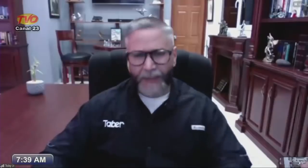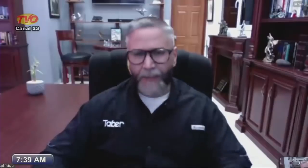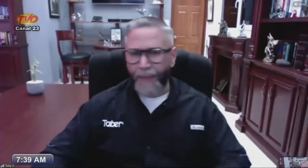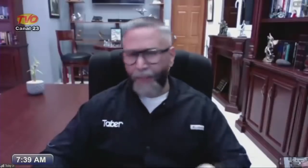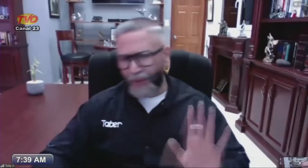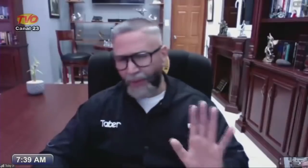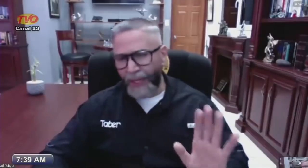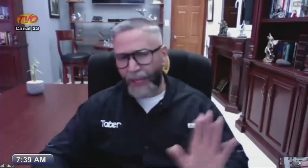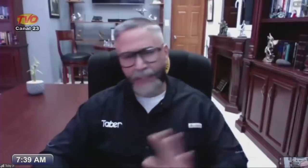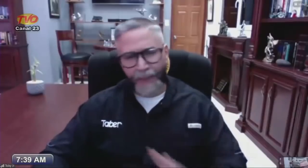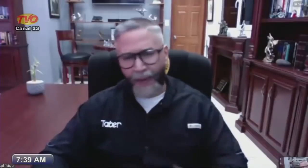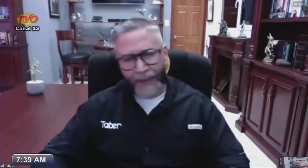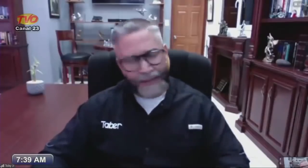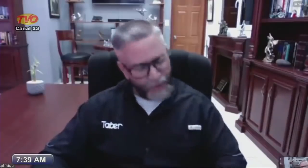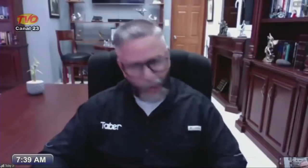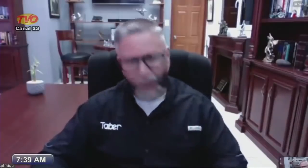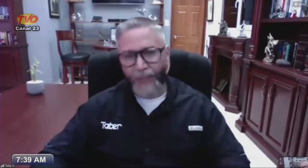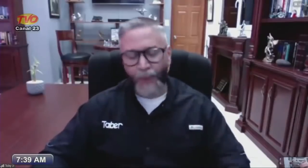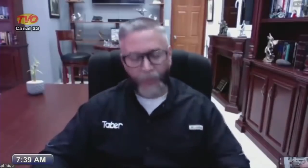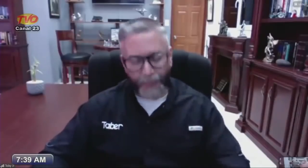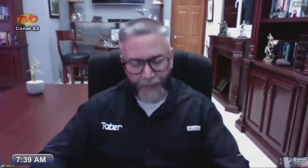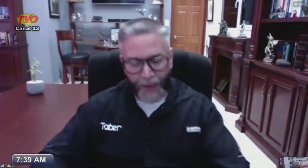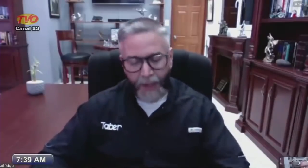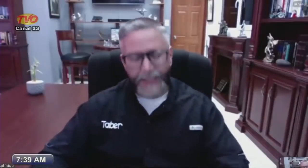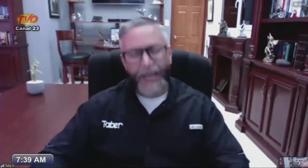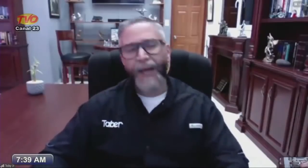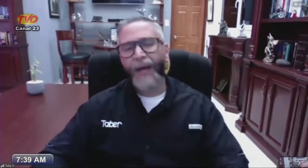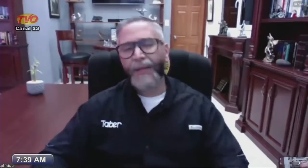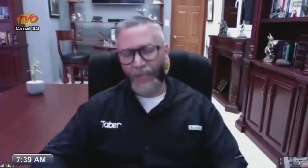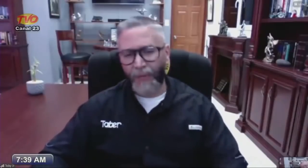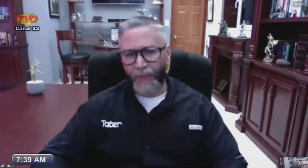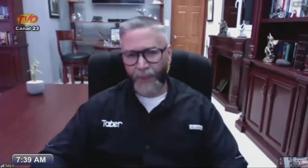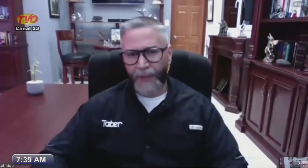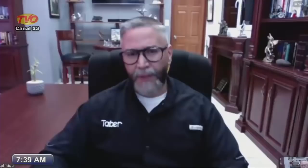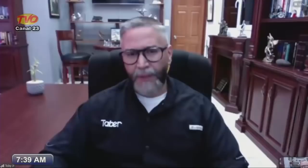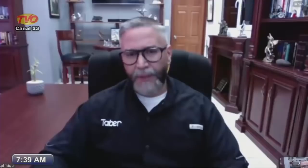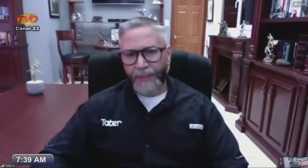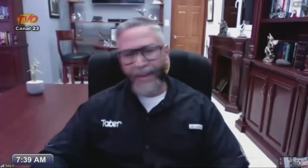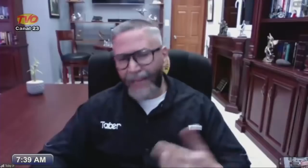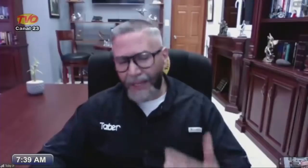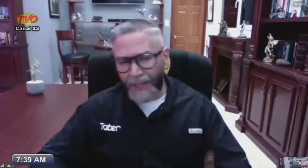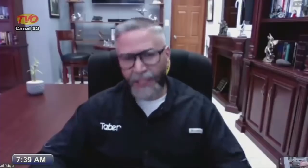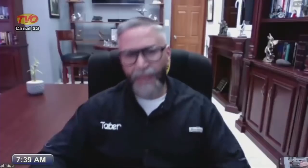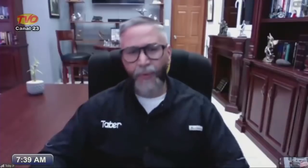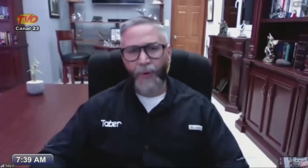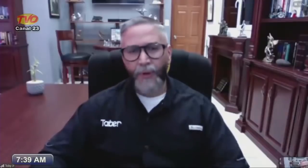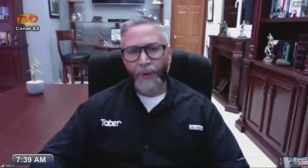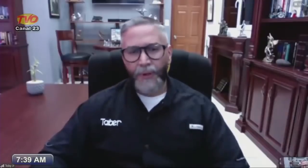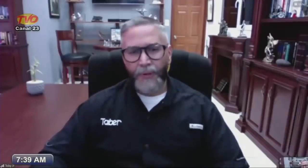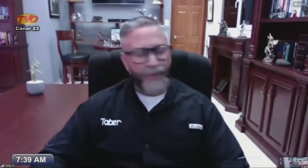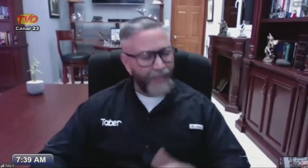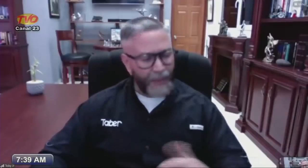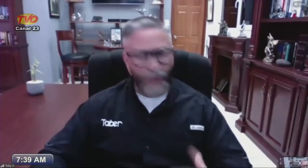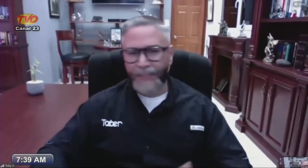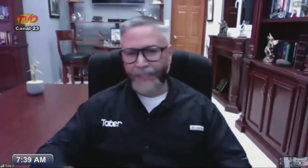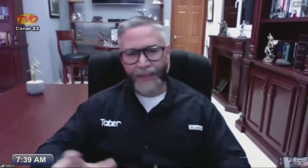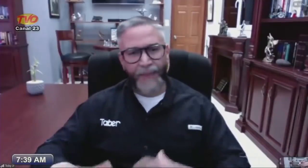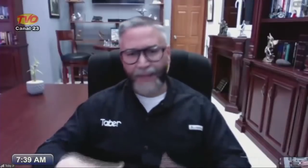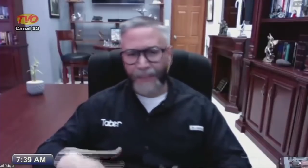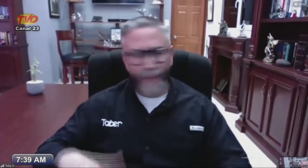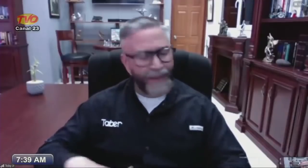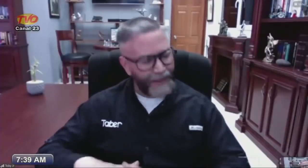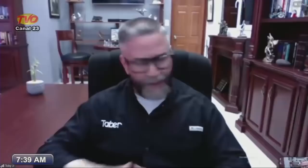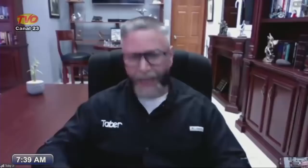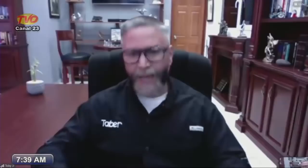política también por eso le dije que se me ha ganado ese sorteo de la suerte primero sea creativo sea creativo yo entiendo que